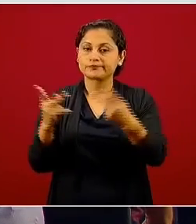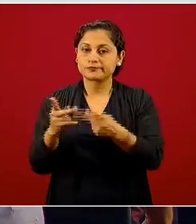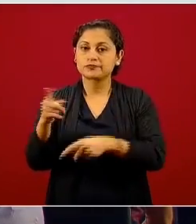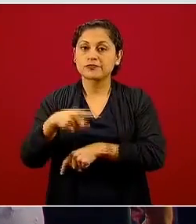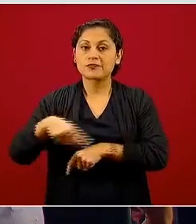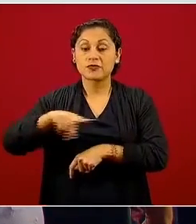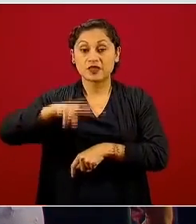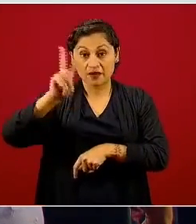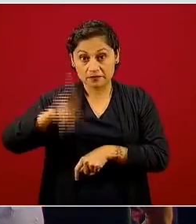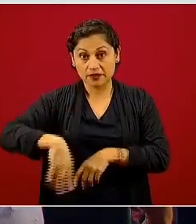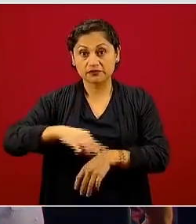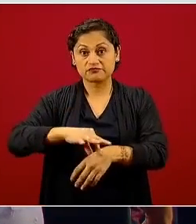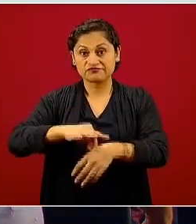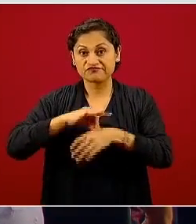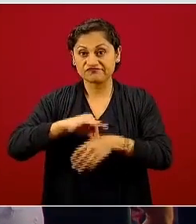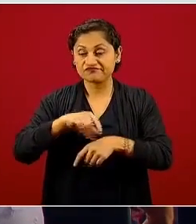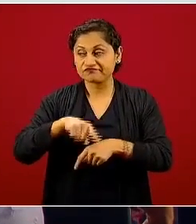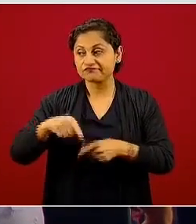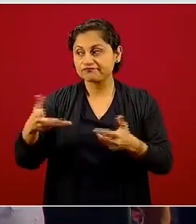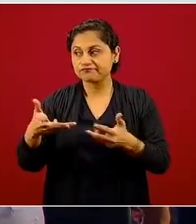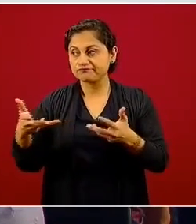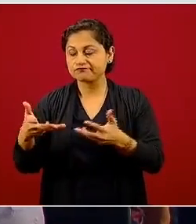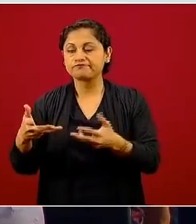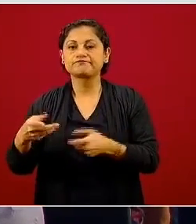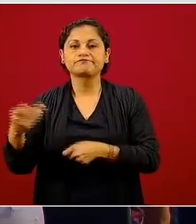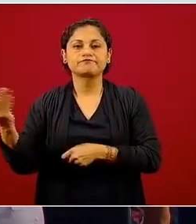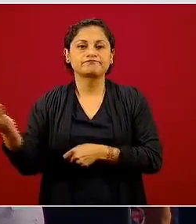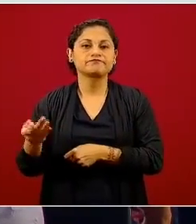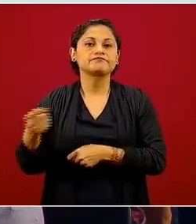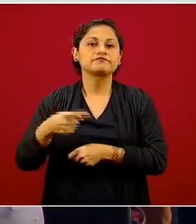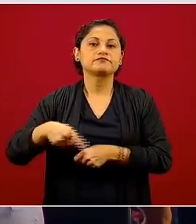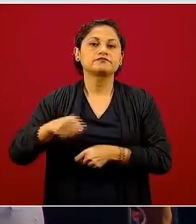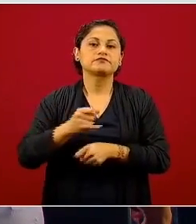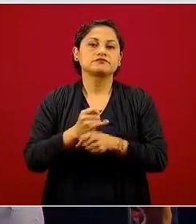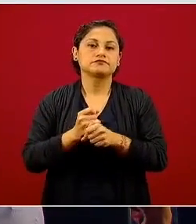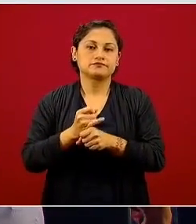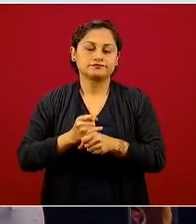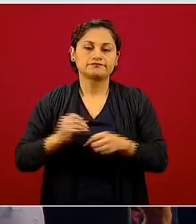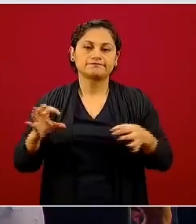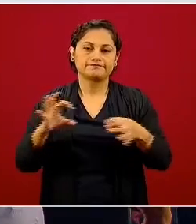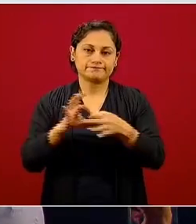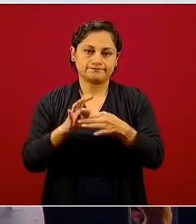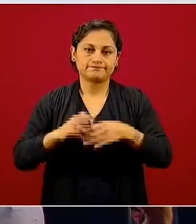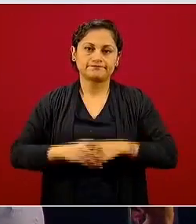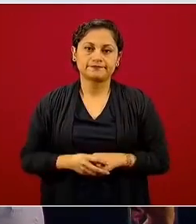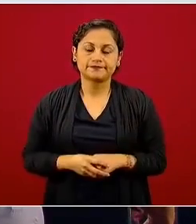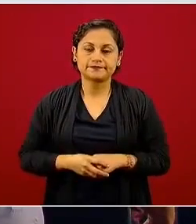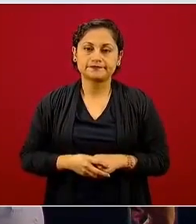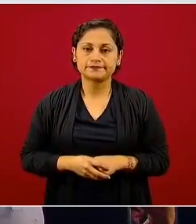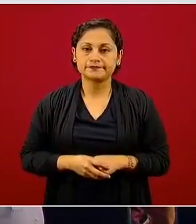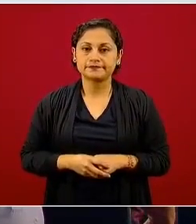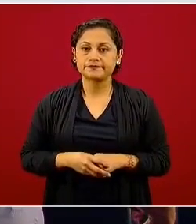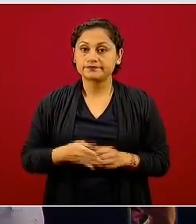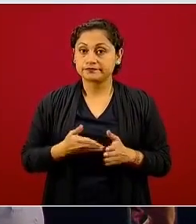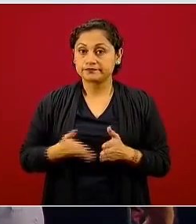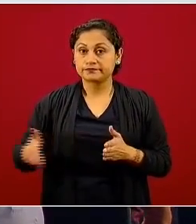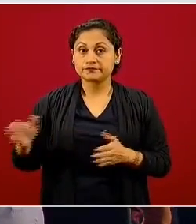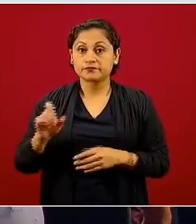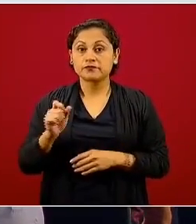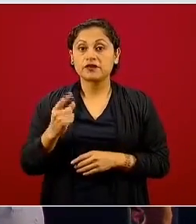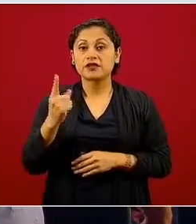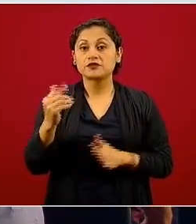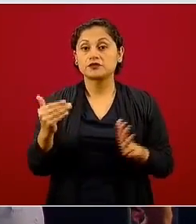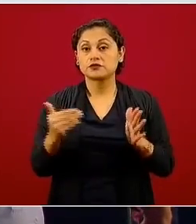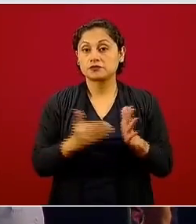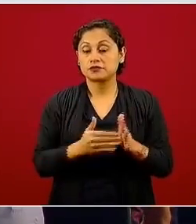presentado a lo largo de todos estos días. Hemos tenido 21.800